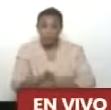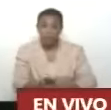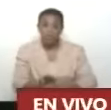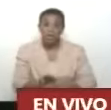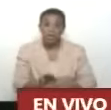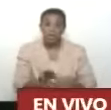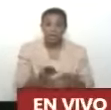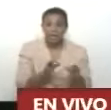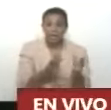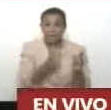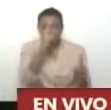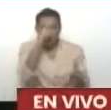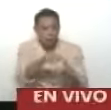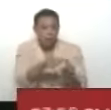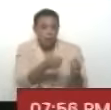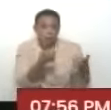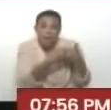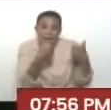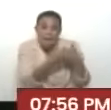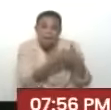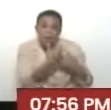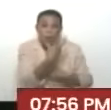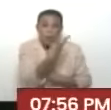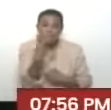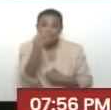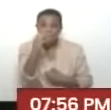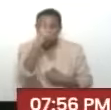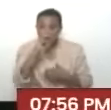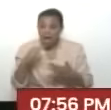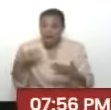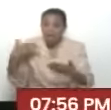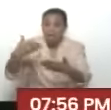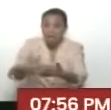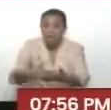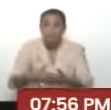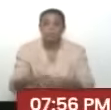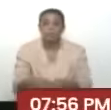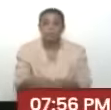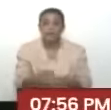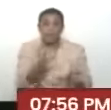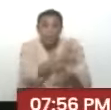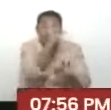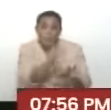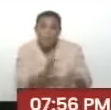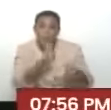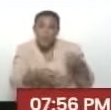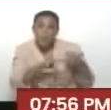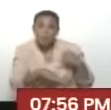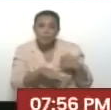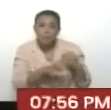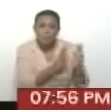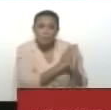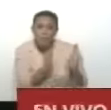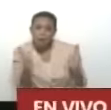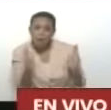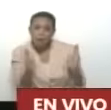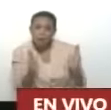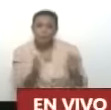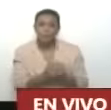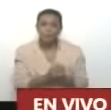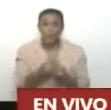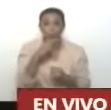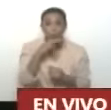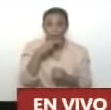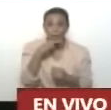30 años. Pero si este número económico es bueno, los números del último trimestre,